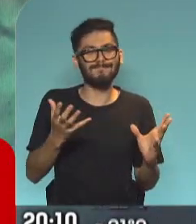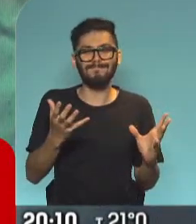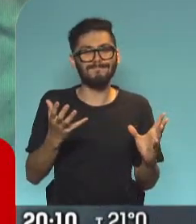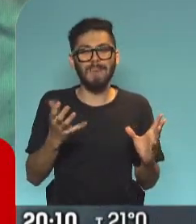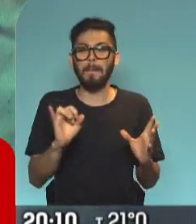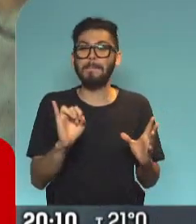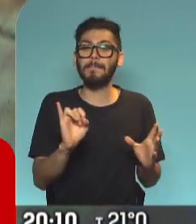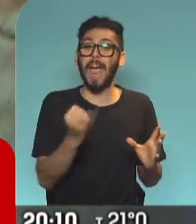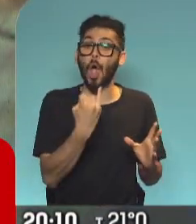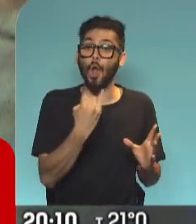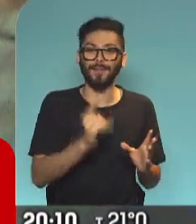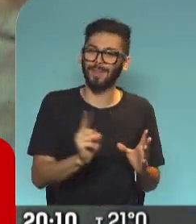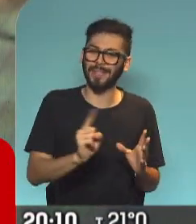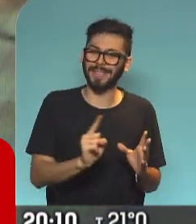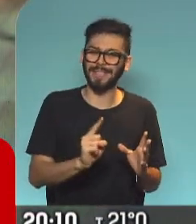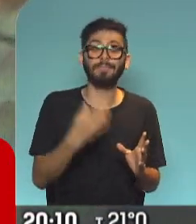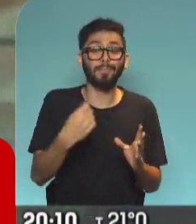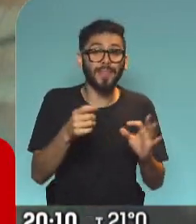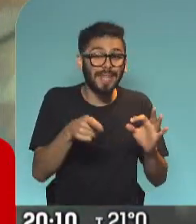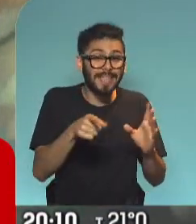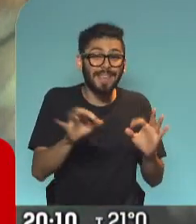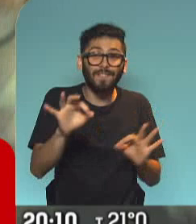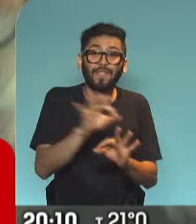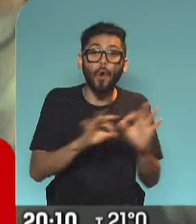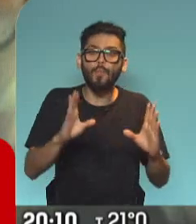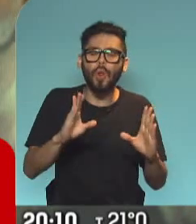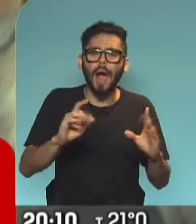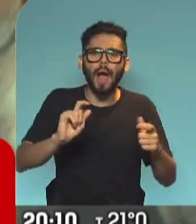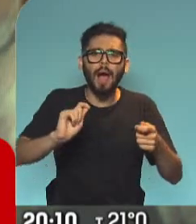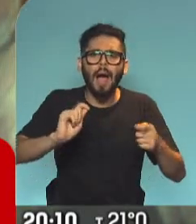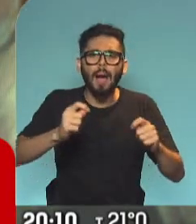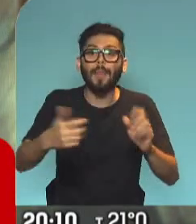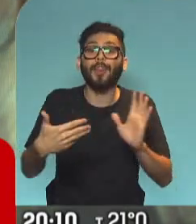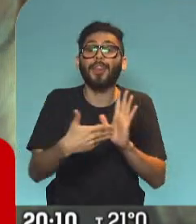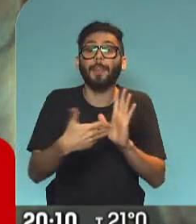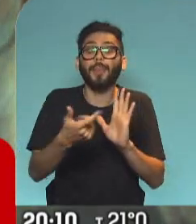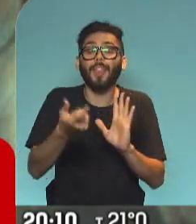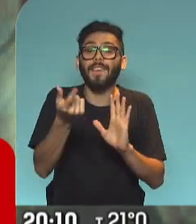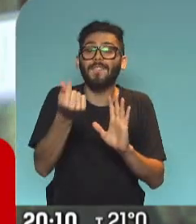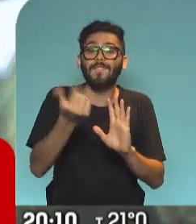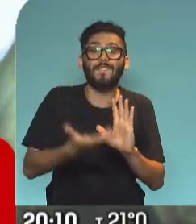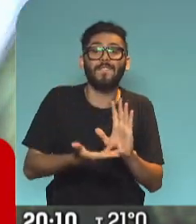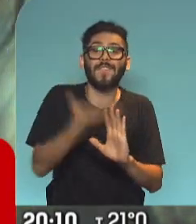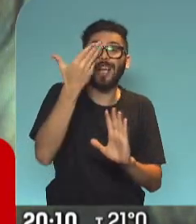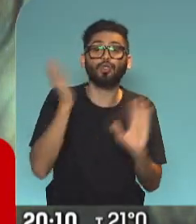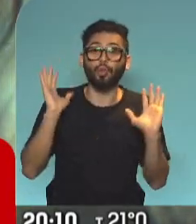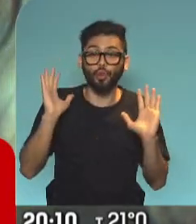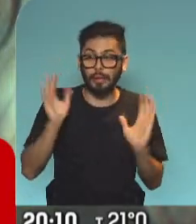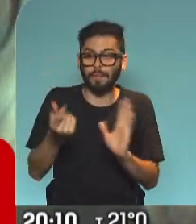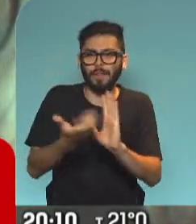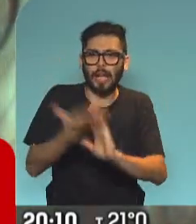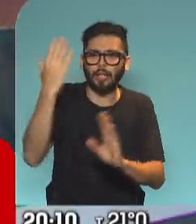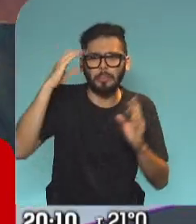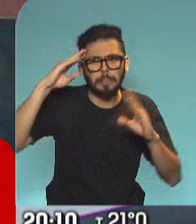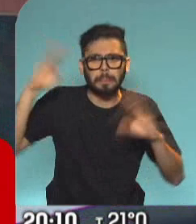mejor, ¿no? Porque recordemos que esta fórmula se actualizaba por inflación. bueno, la inflación creció muchísimo, los